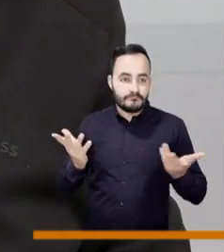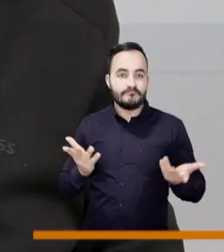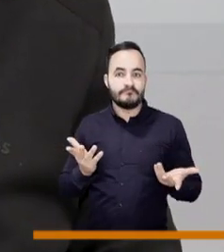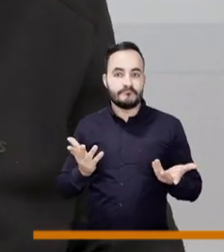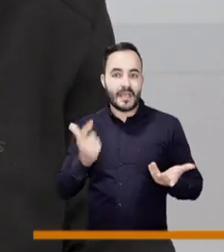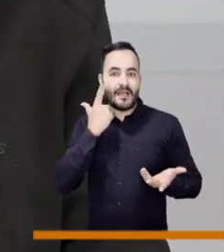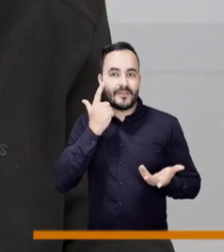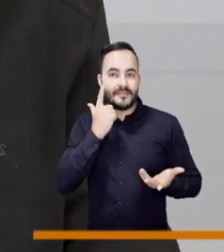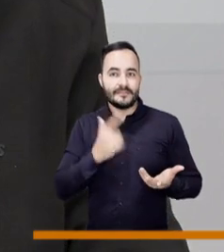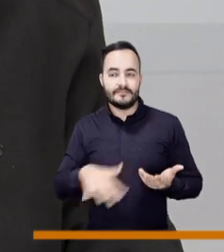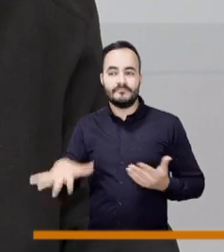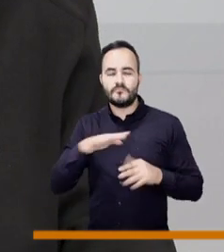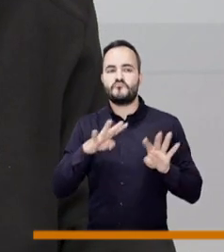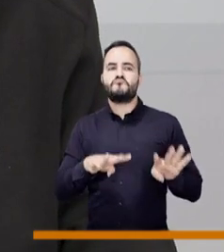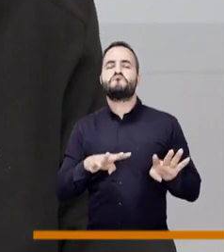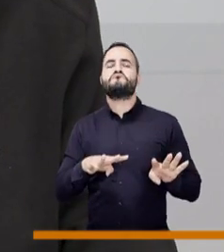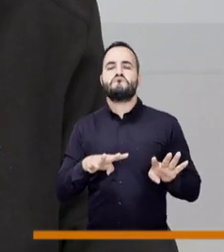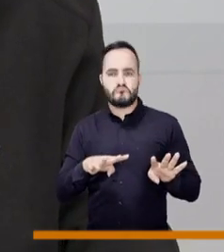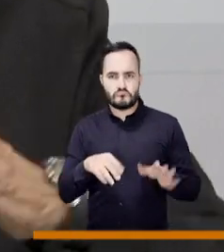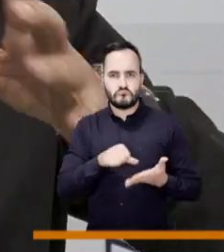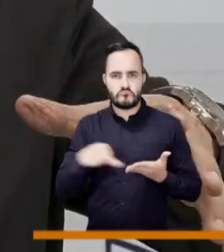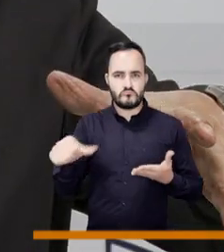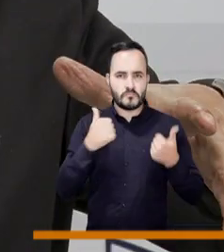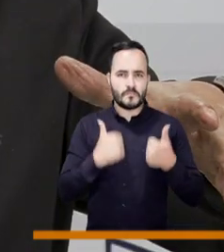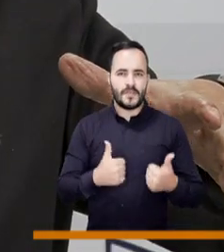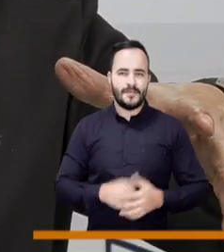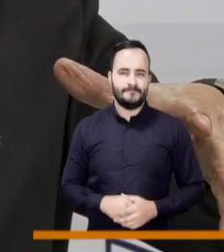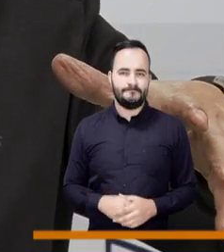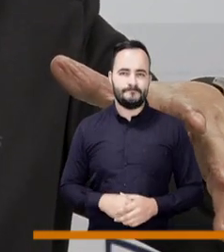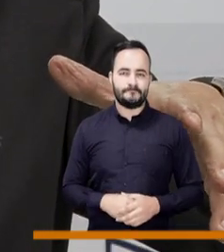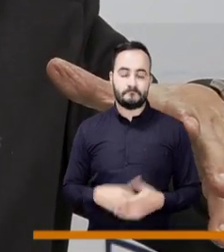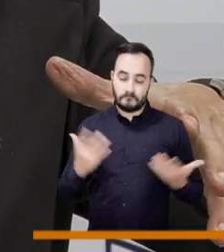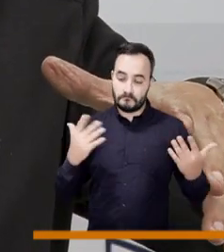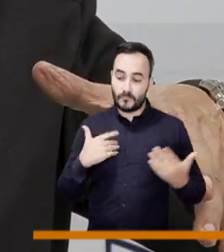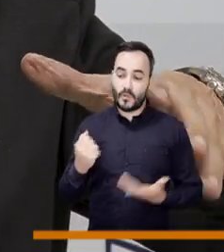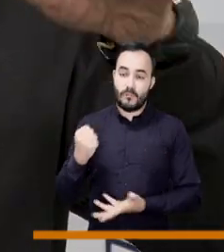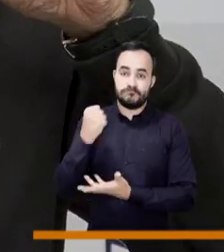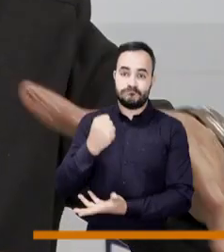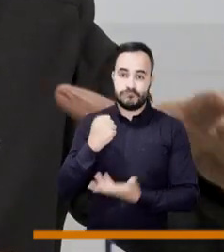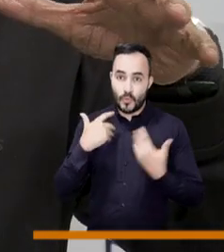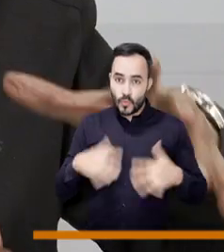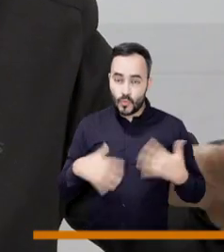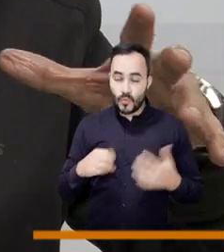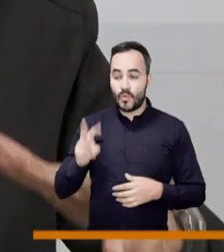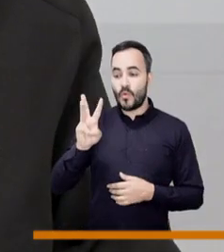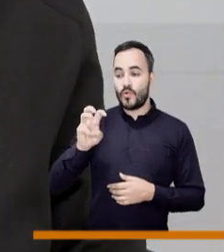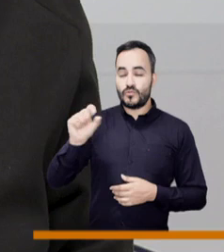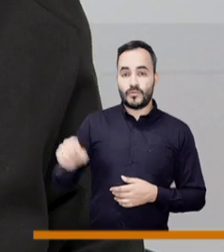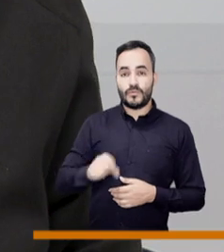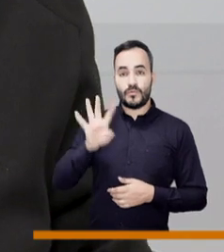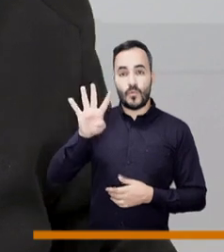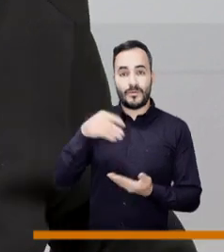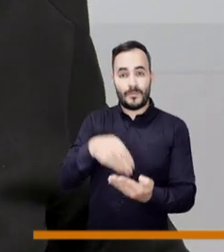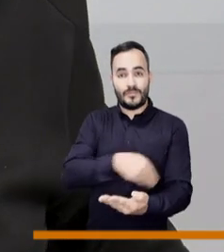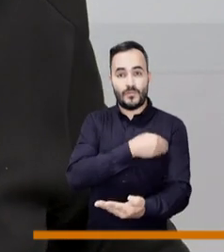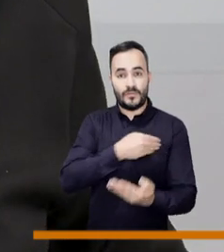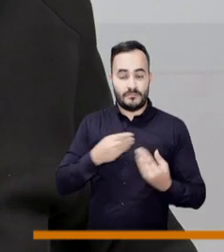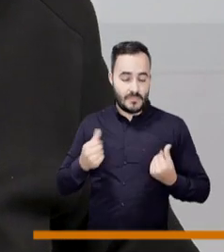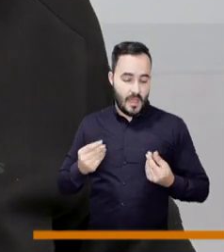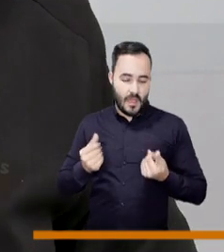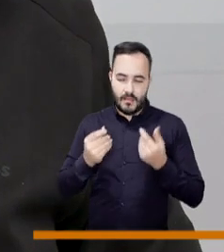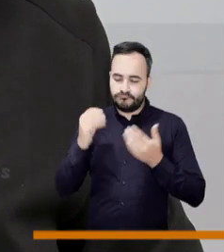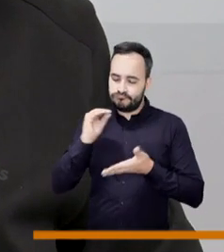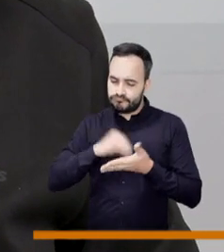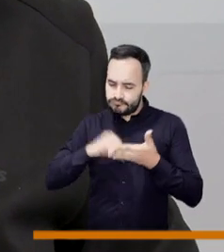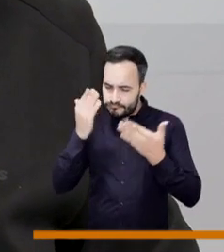digan si el presupuesto se invirtió bien. Pero arranca bien el próximo alcalde, con 8.4 billones que fue